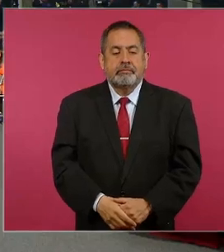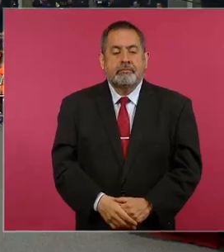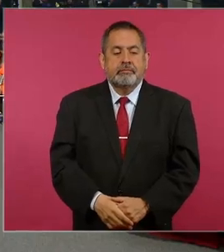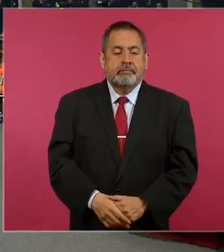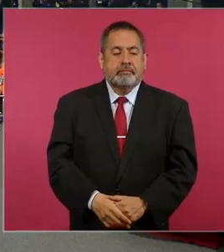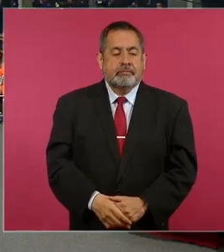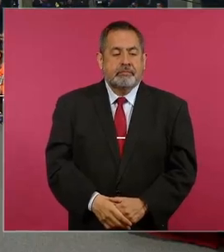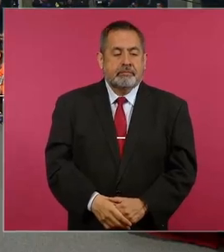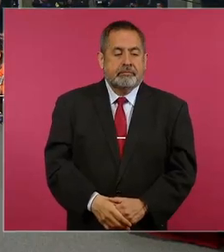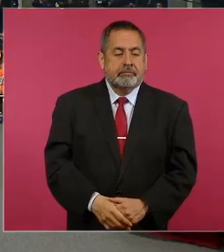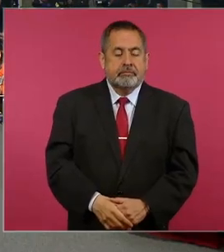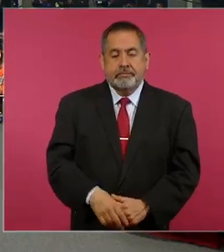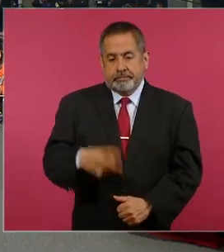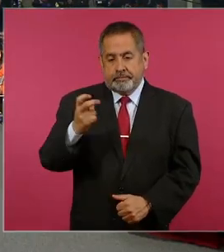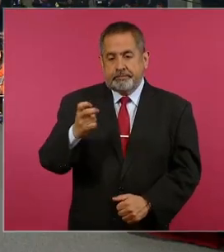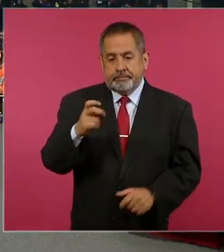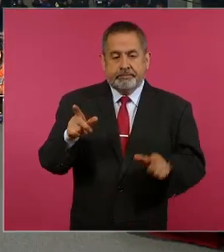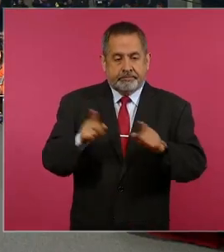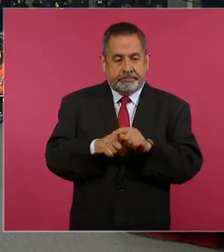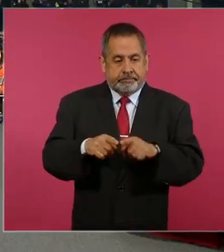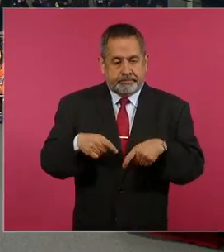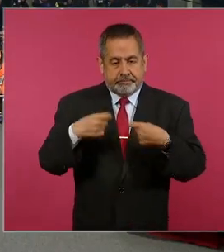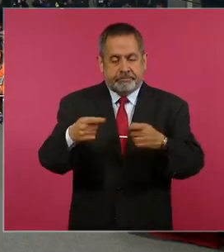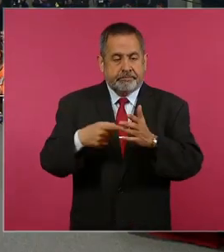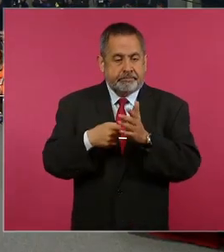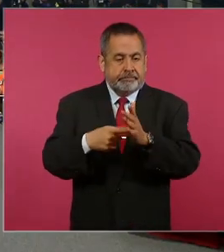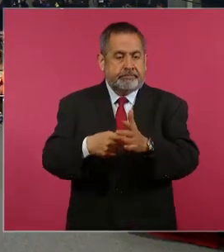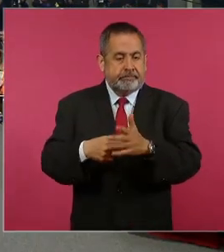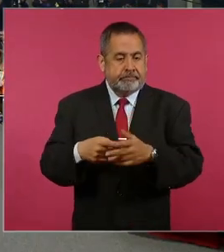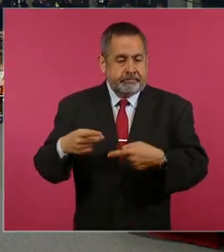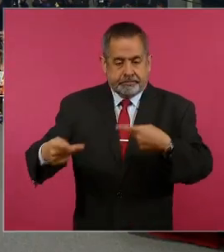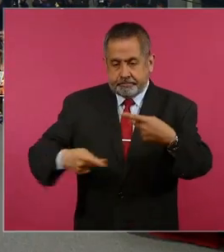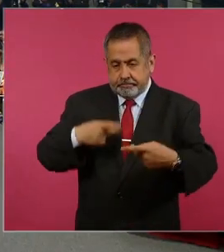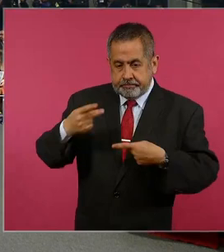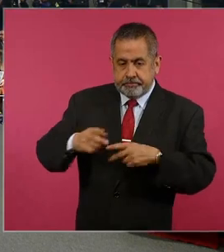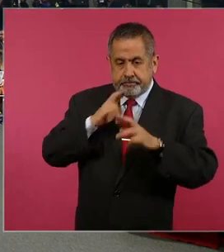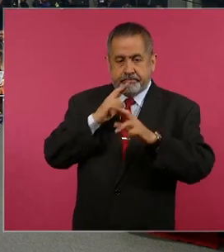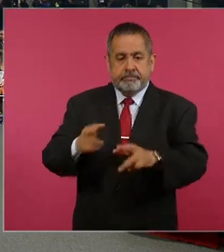Bueno, pues eso es básicamente. Abrimos para preguntas.